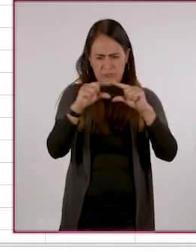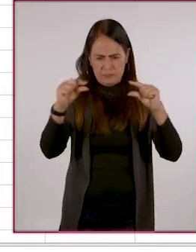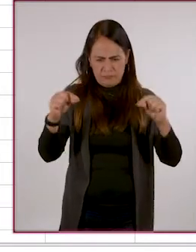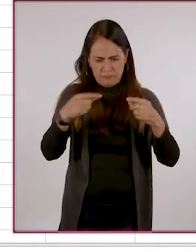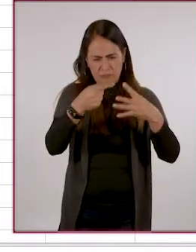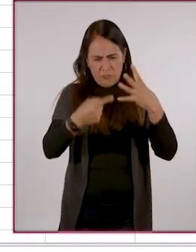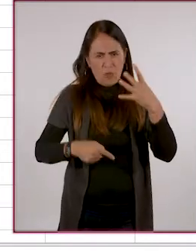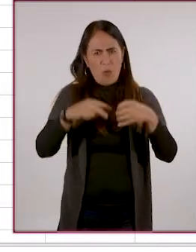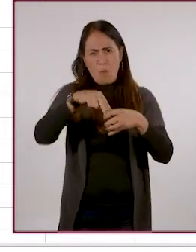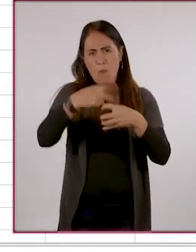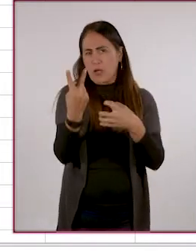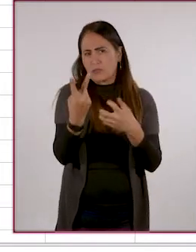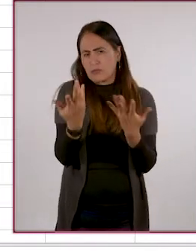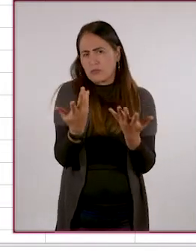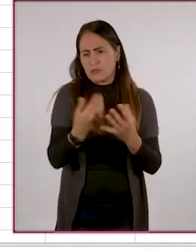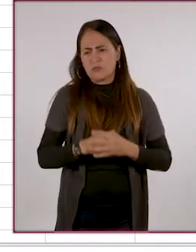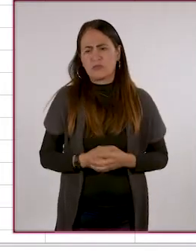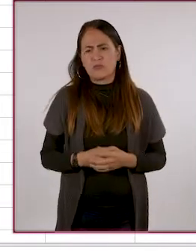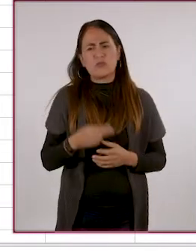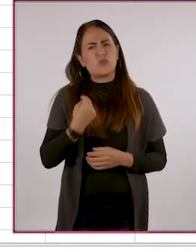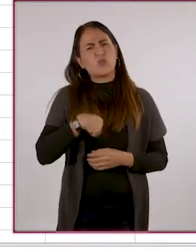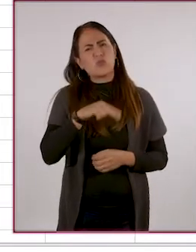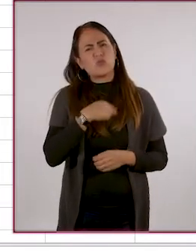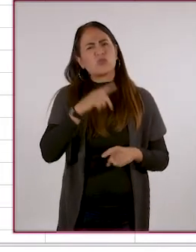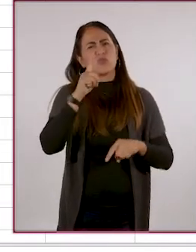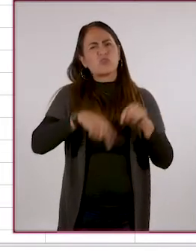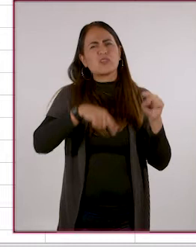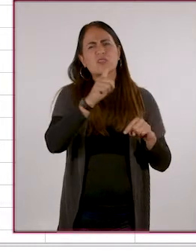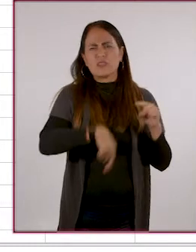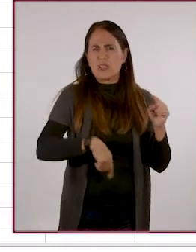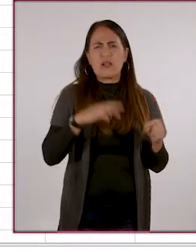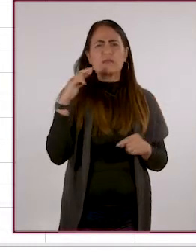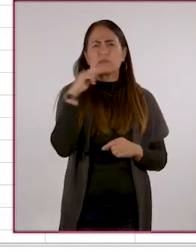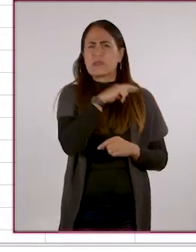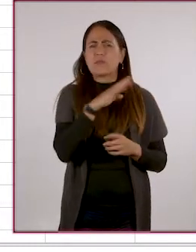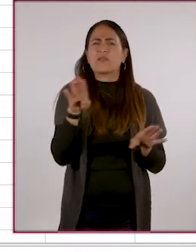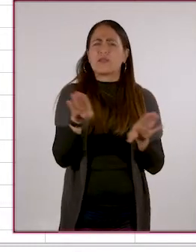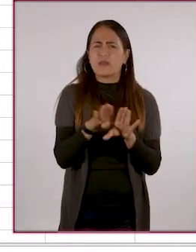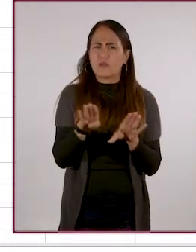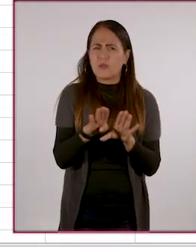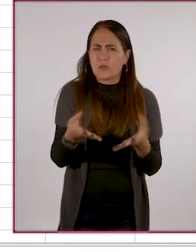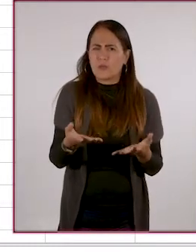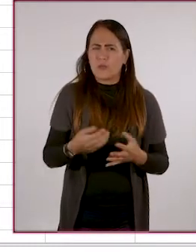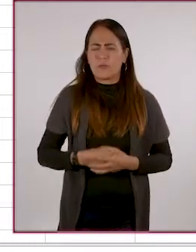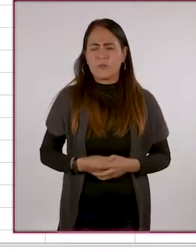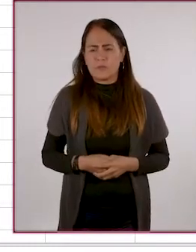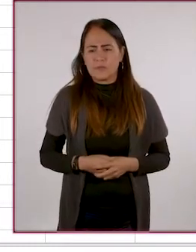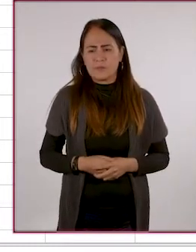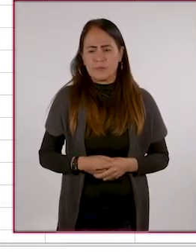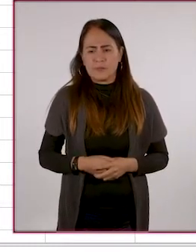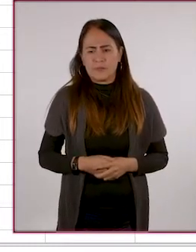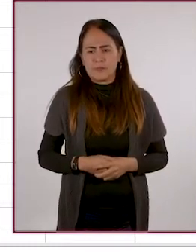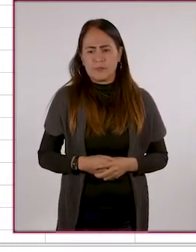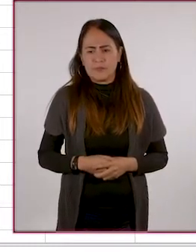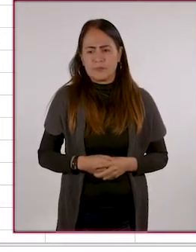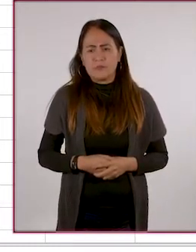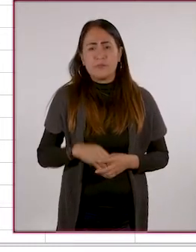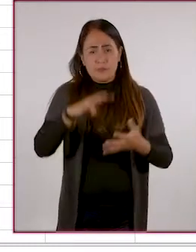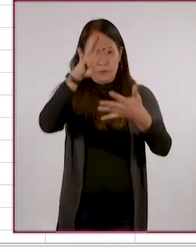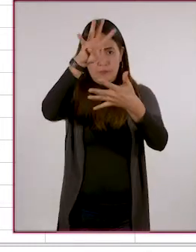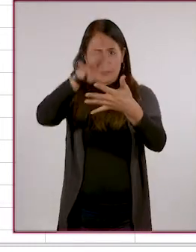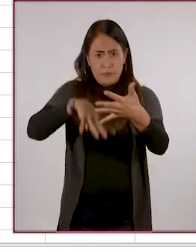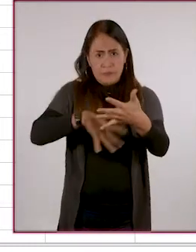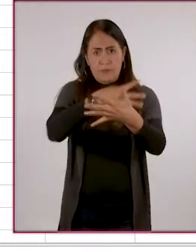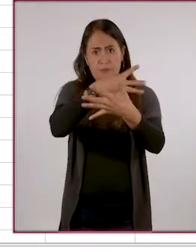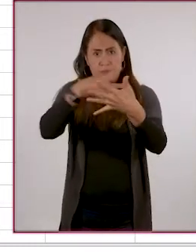filas vacías, ¿no? Es cómo podemos eliminarla de una manera rápida, ¿no? Seleccionamos